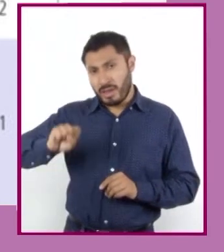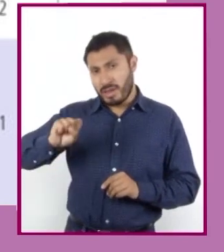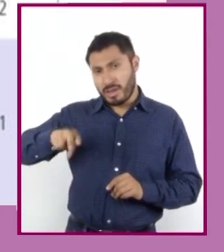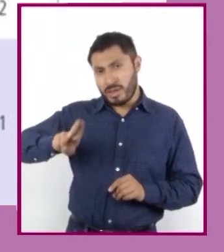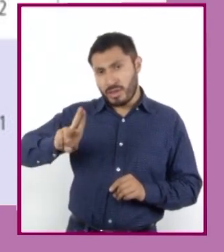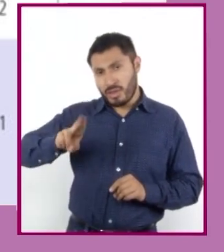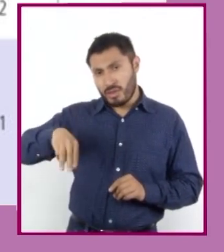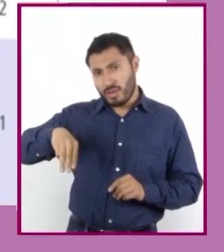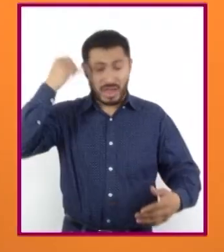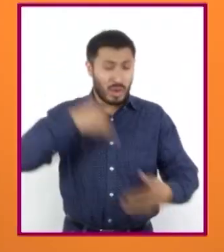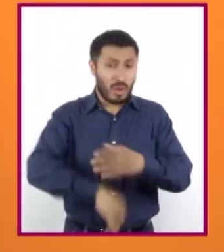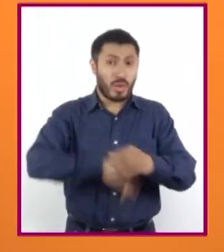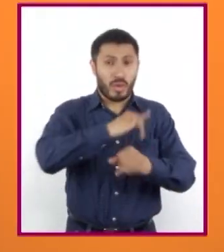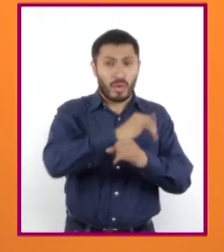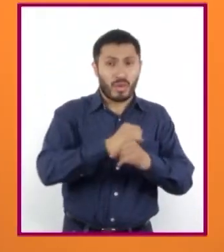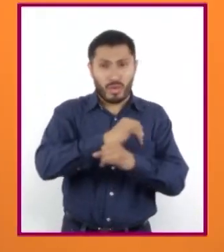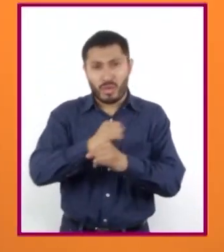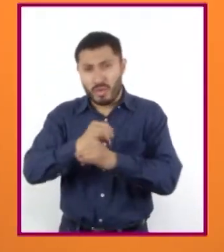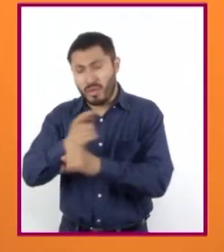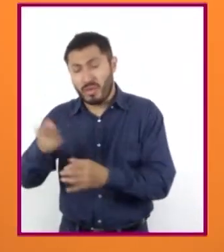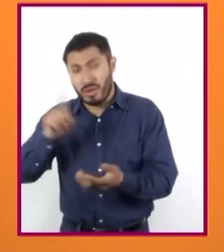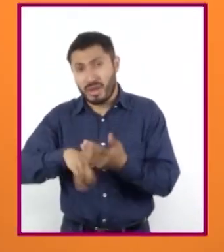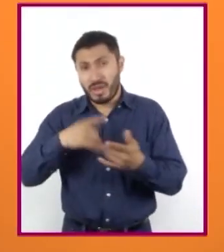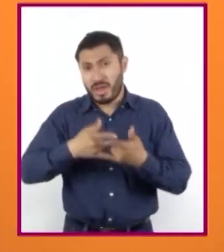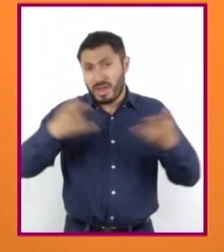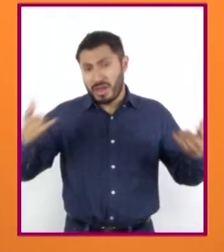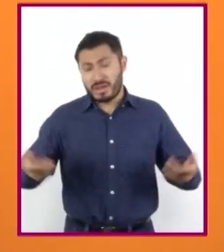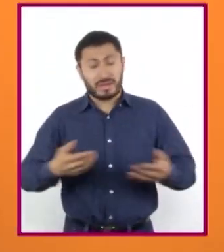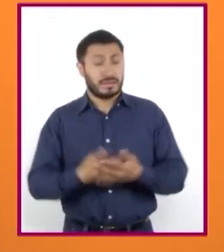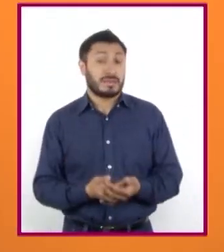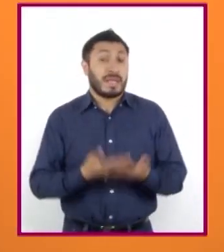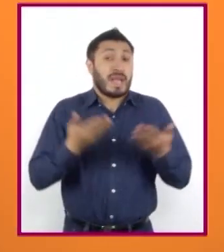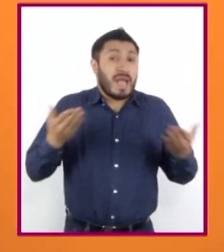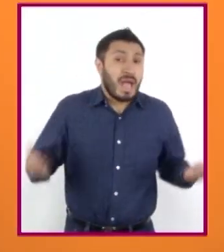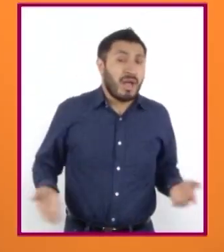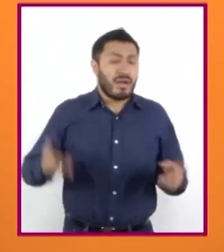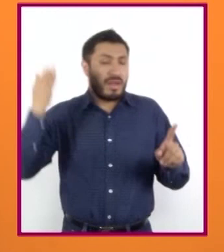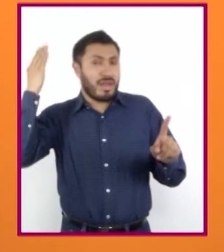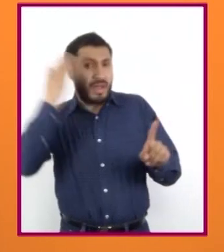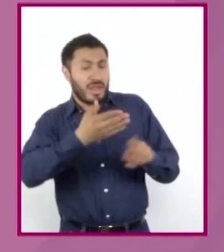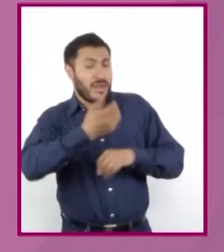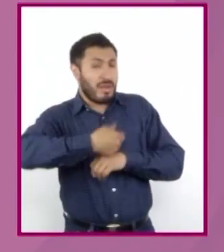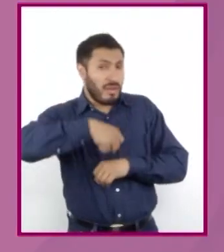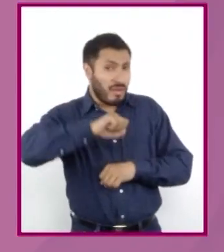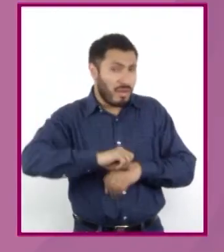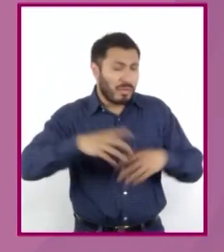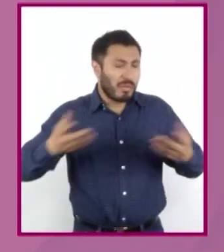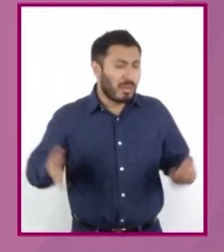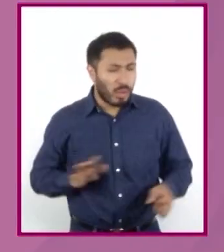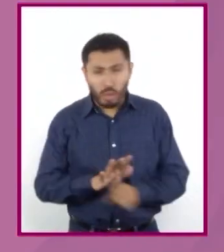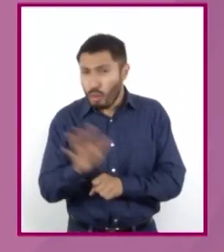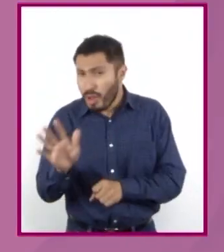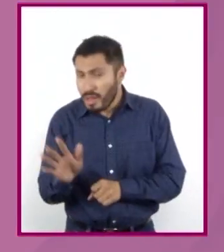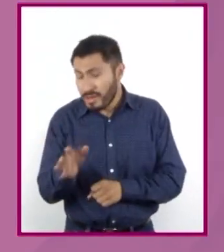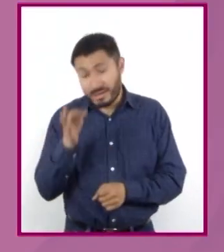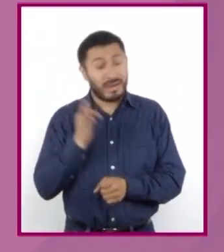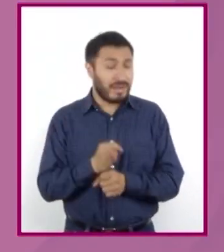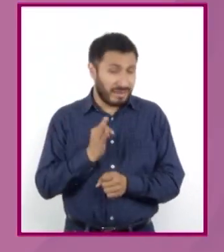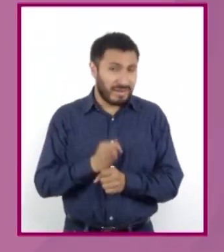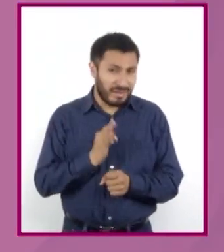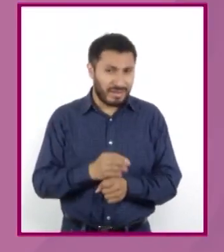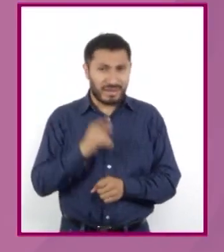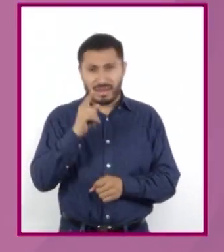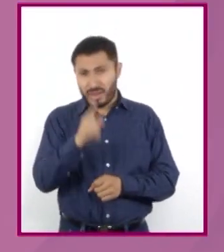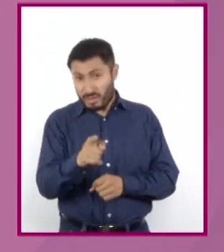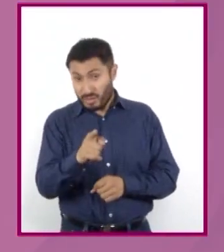comparativos, etc. Es momento de empezar con el reto de la semana. En esta ocasión